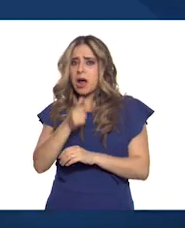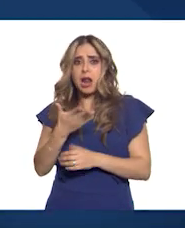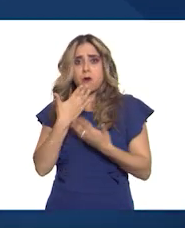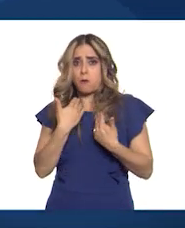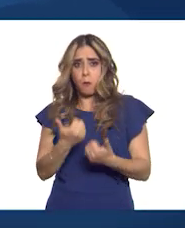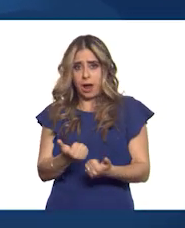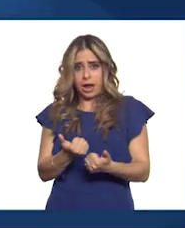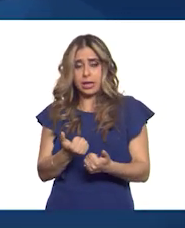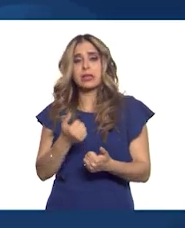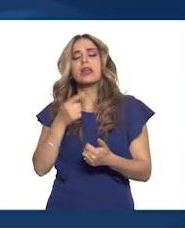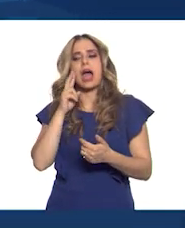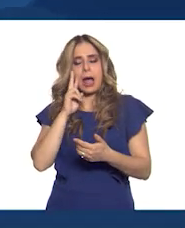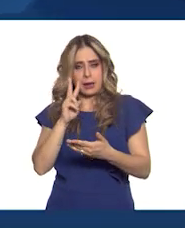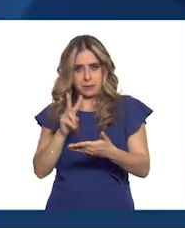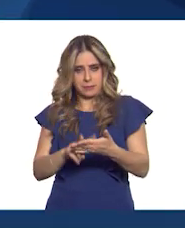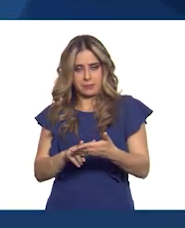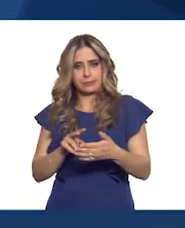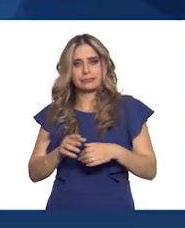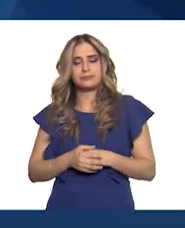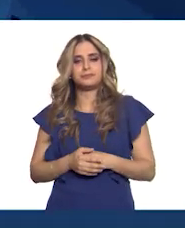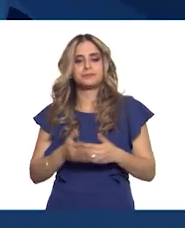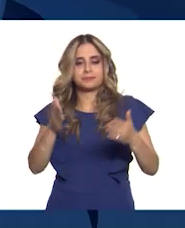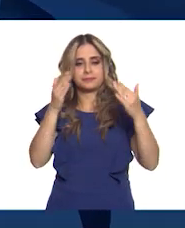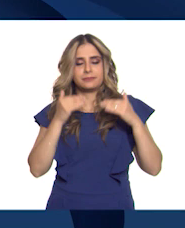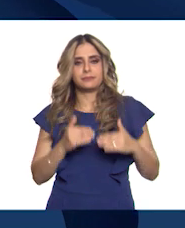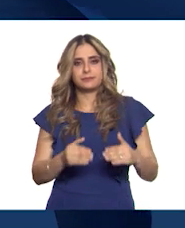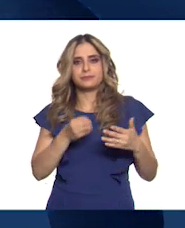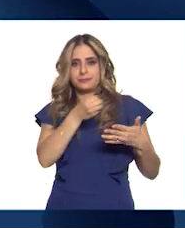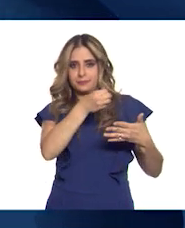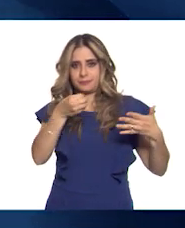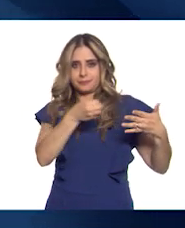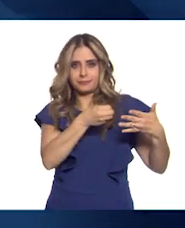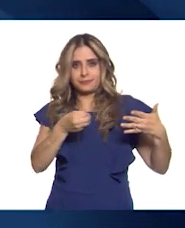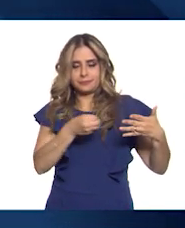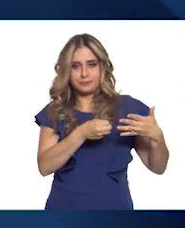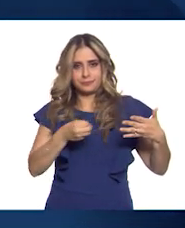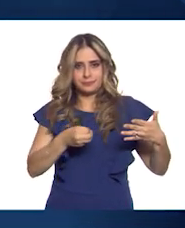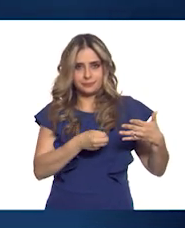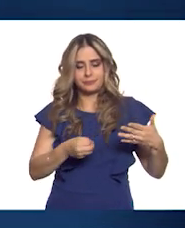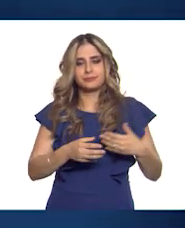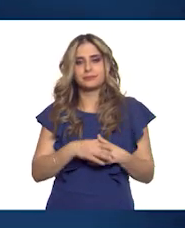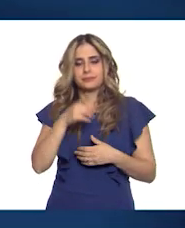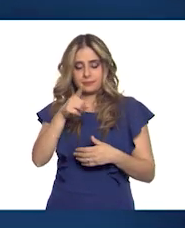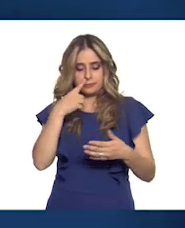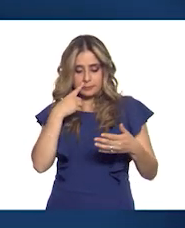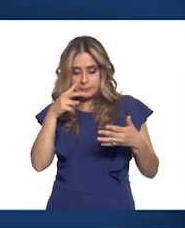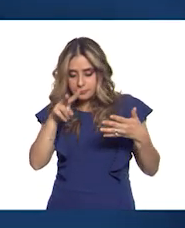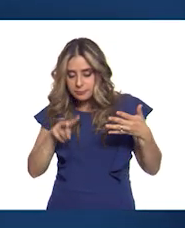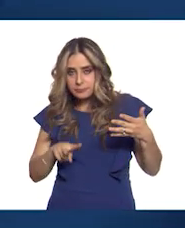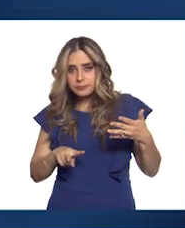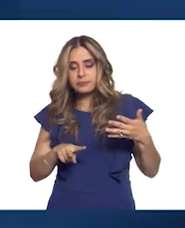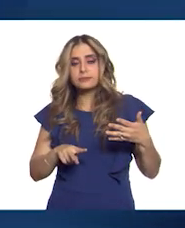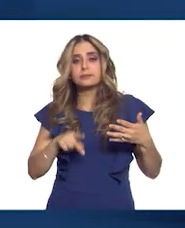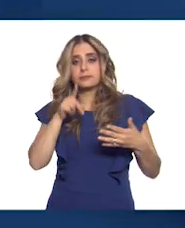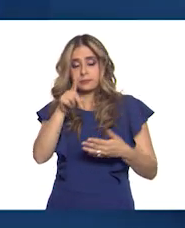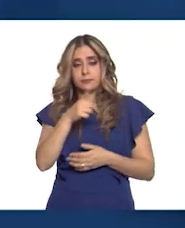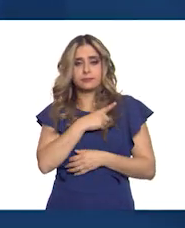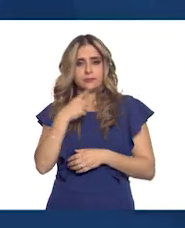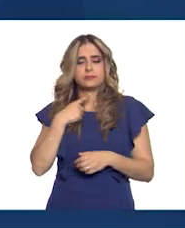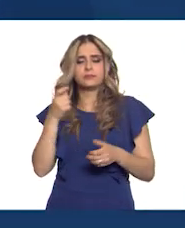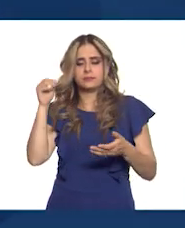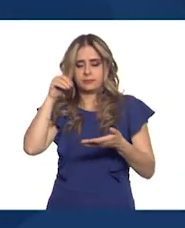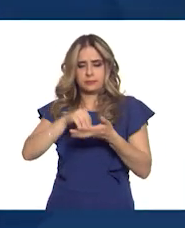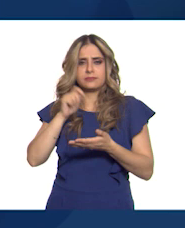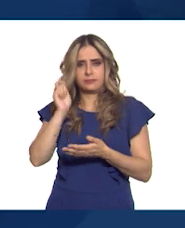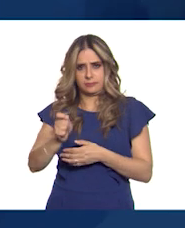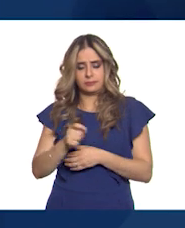están justificadas. Y vamos a revisar la estructura. En su estructura revisen y chequen ahí que tenga lo siguiente. El